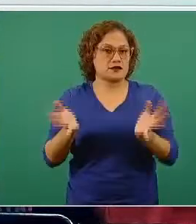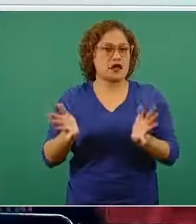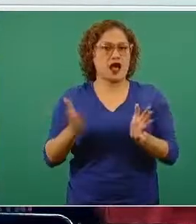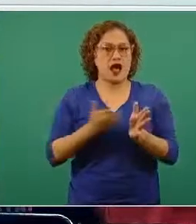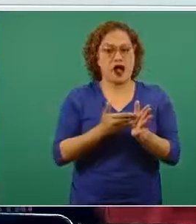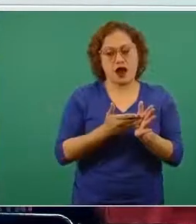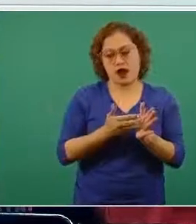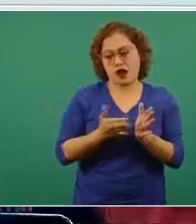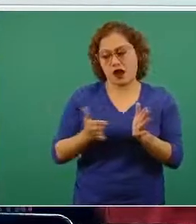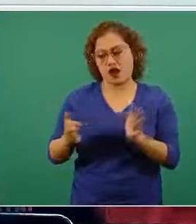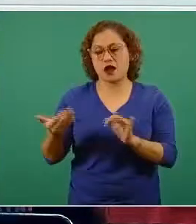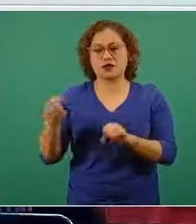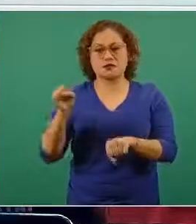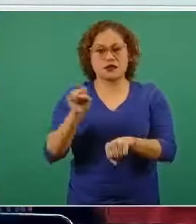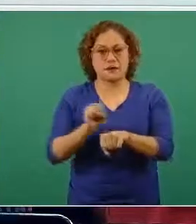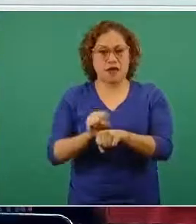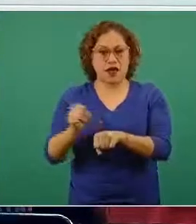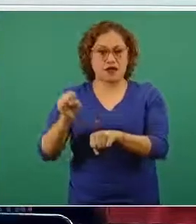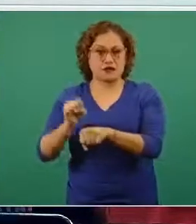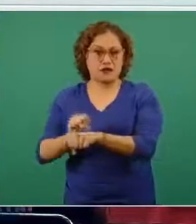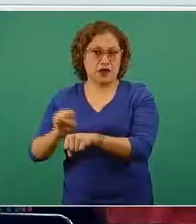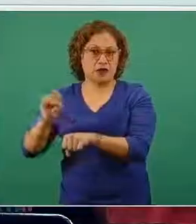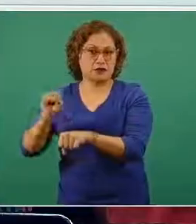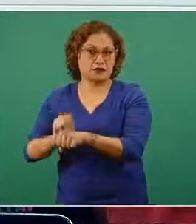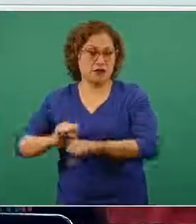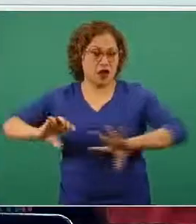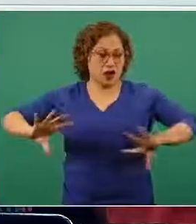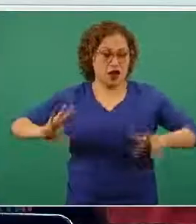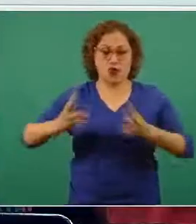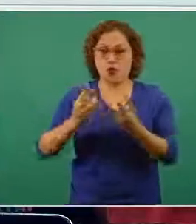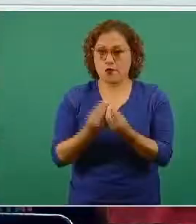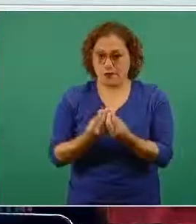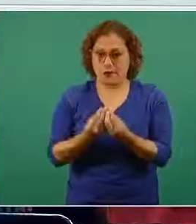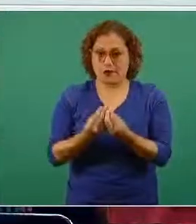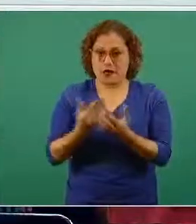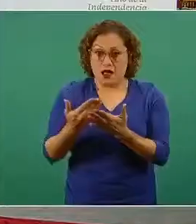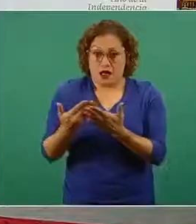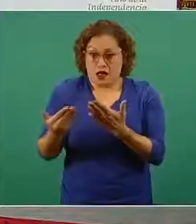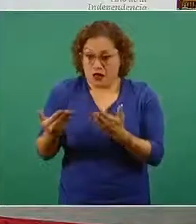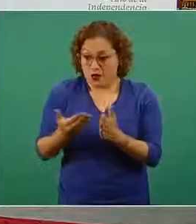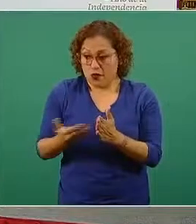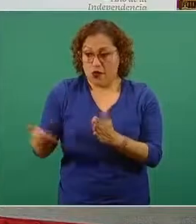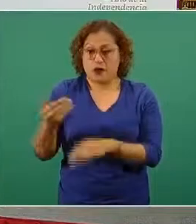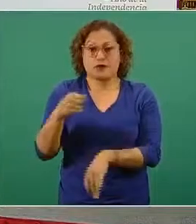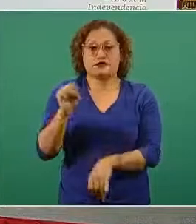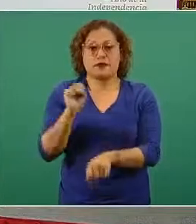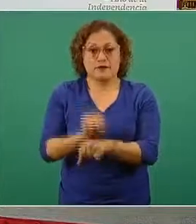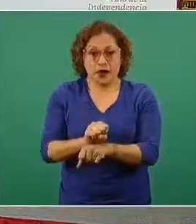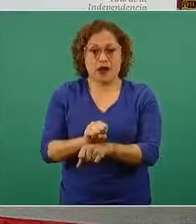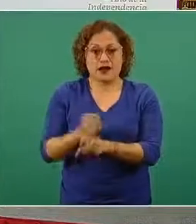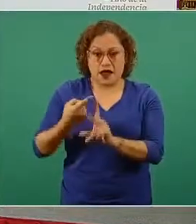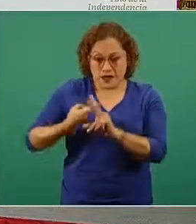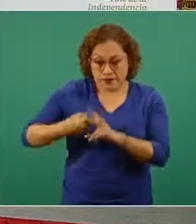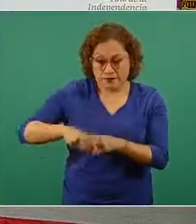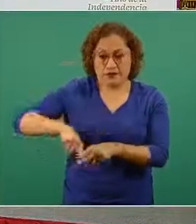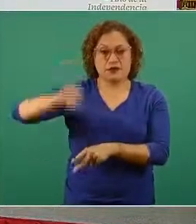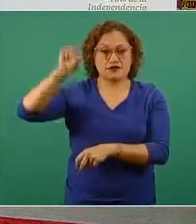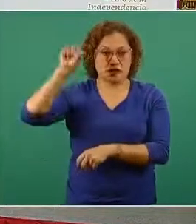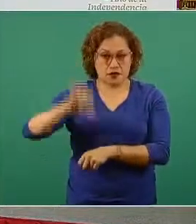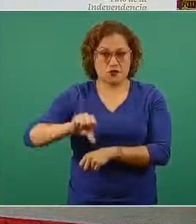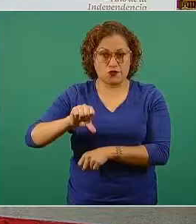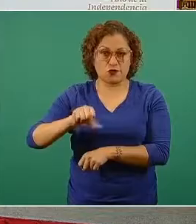semanas epidemiológicas cuando hacemos la suma total, y para esta semana epidemiológica, en este caso que estamos iniciando hoy, la